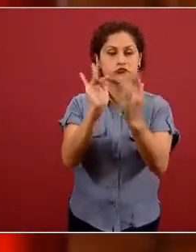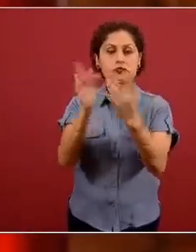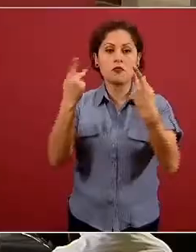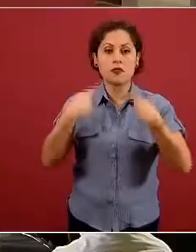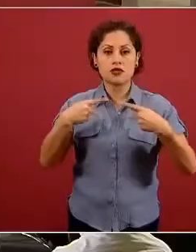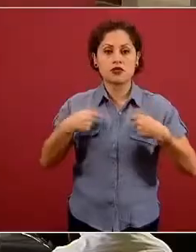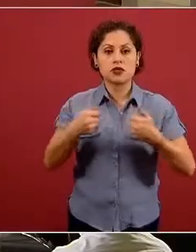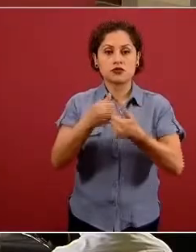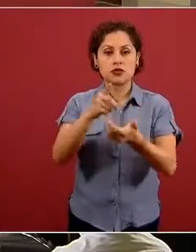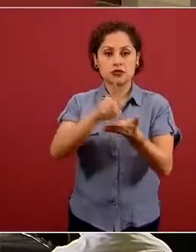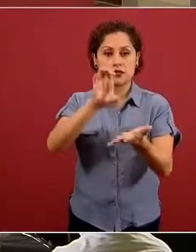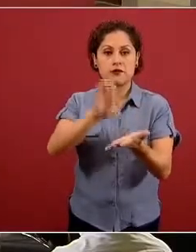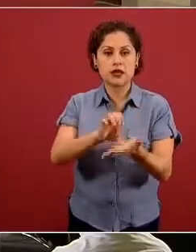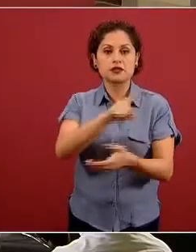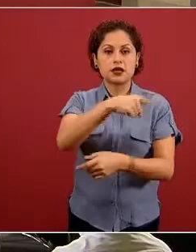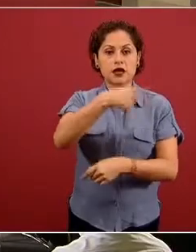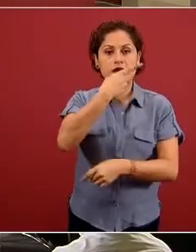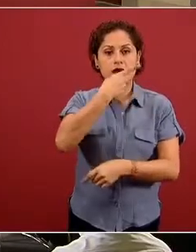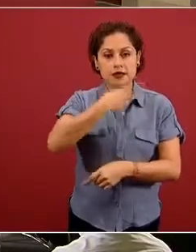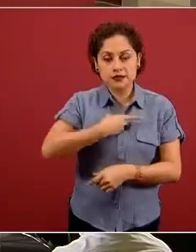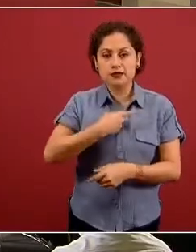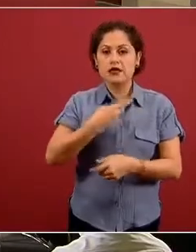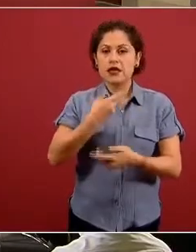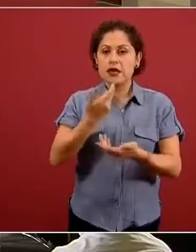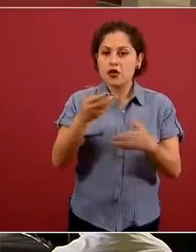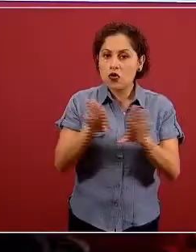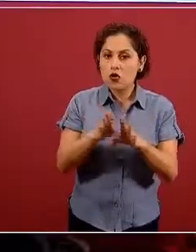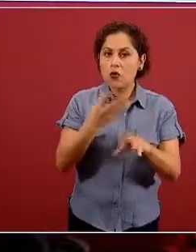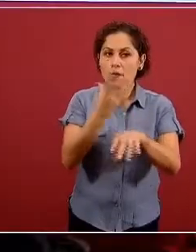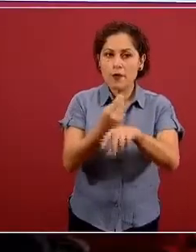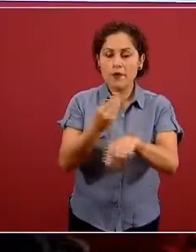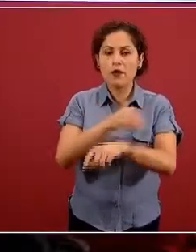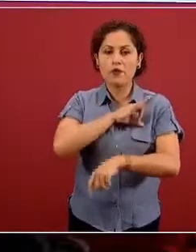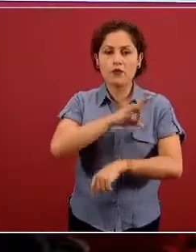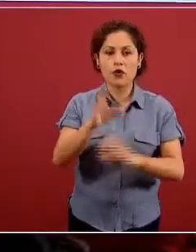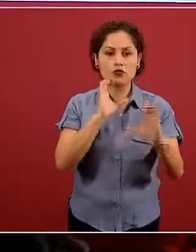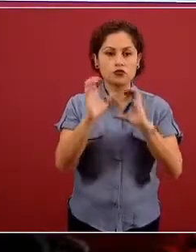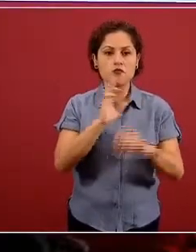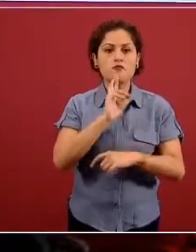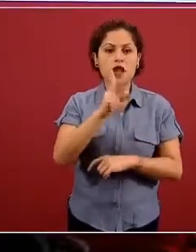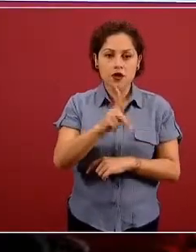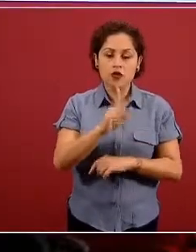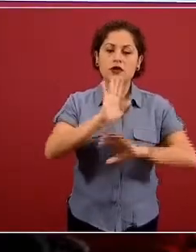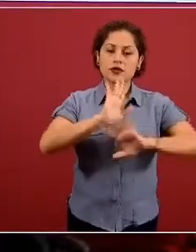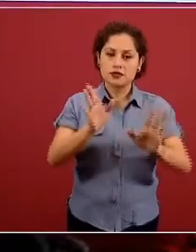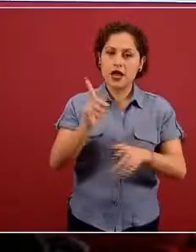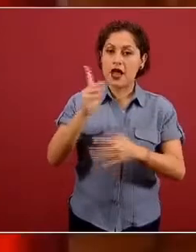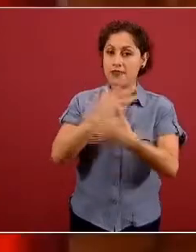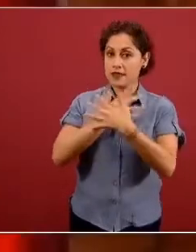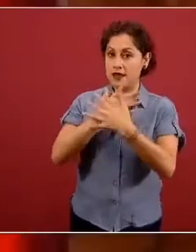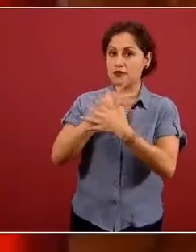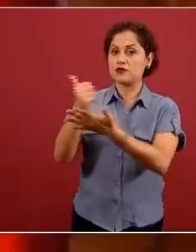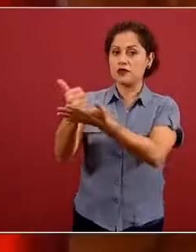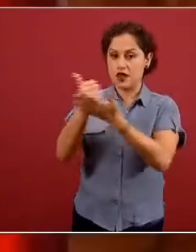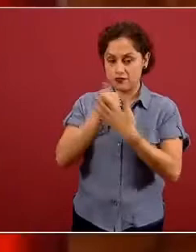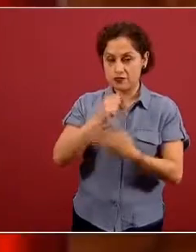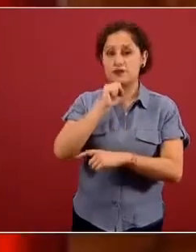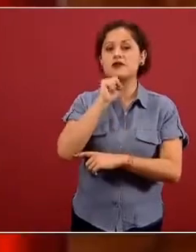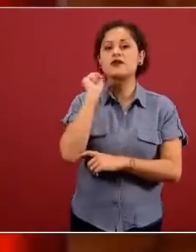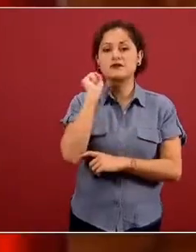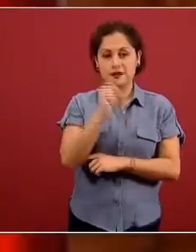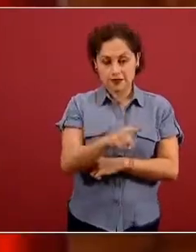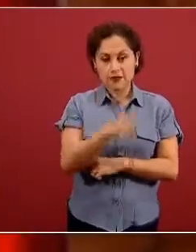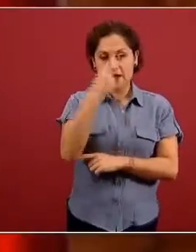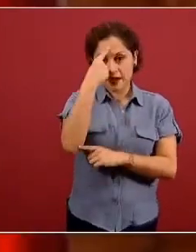discapacidad. Vamos a seguir trabajando con Fundación Teletón, vamos a mejorar la forma en